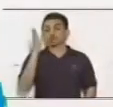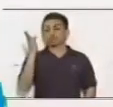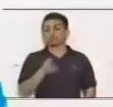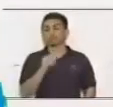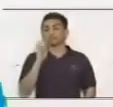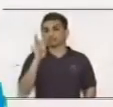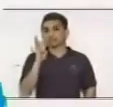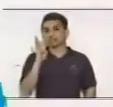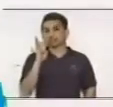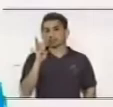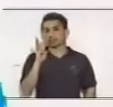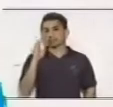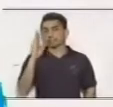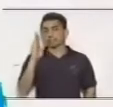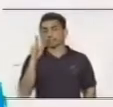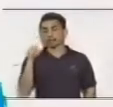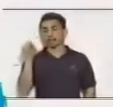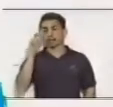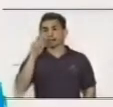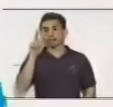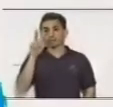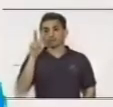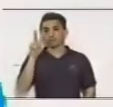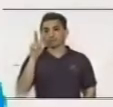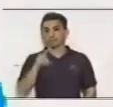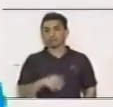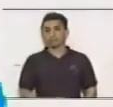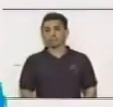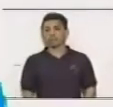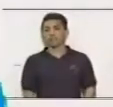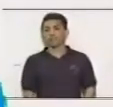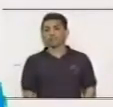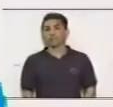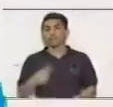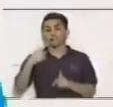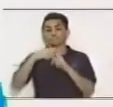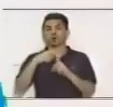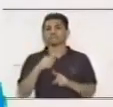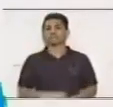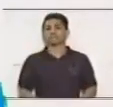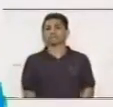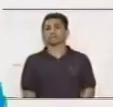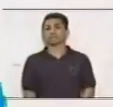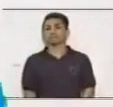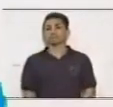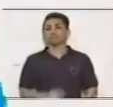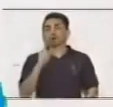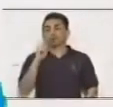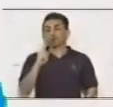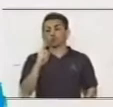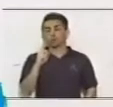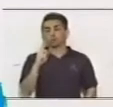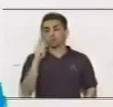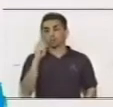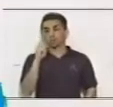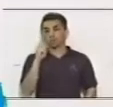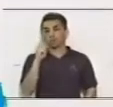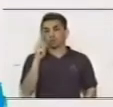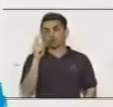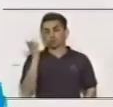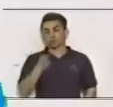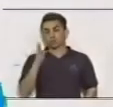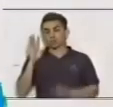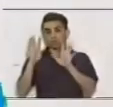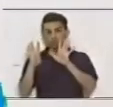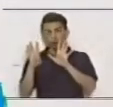2/3 de B al cuadrado más 1/9 de